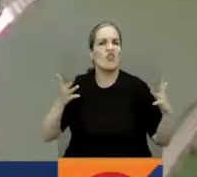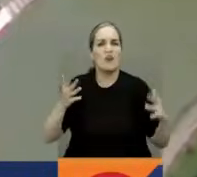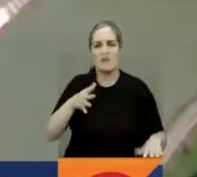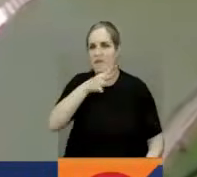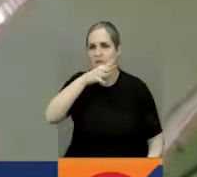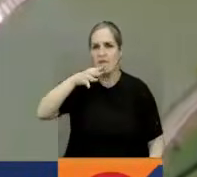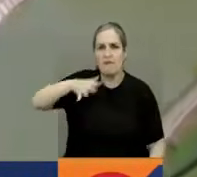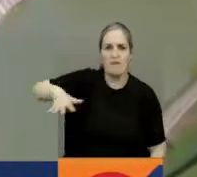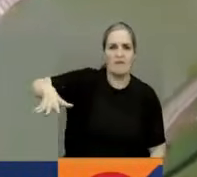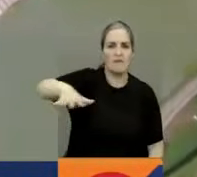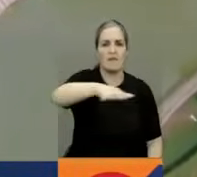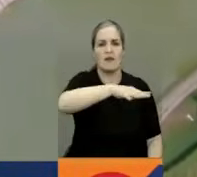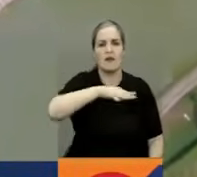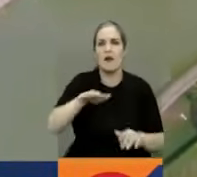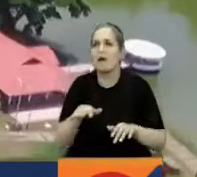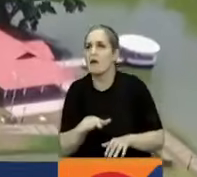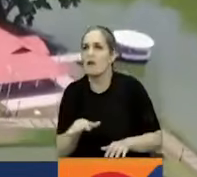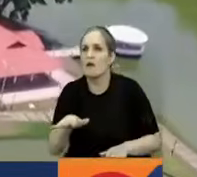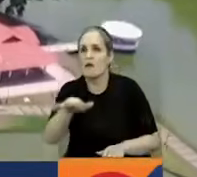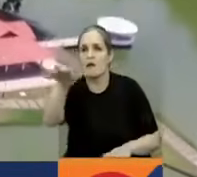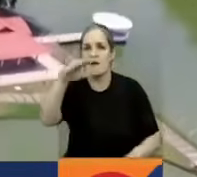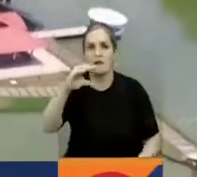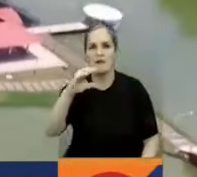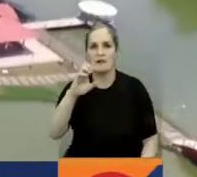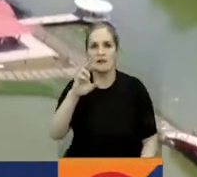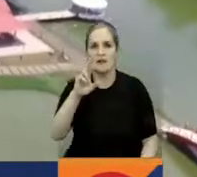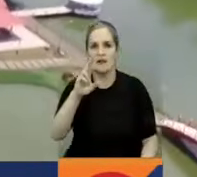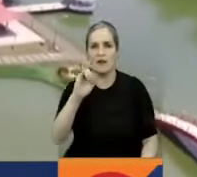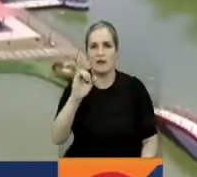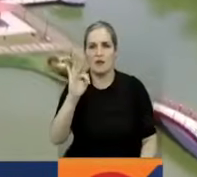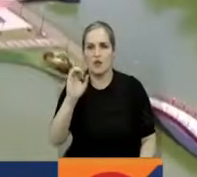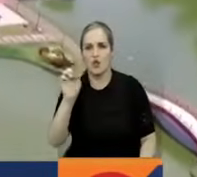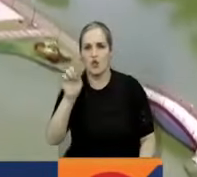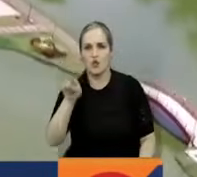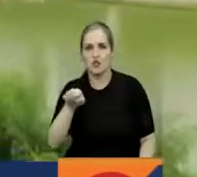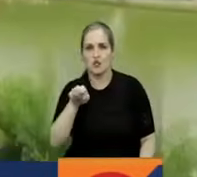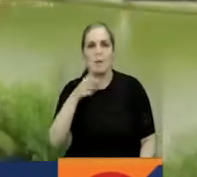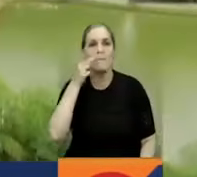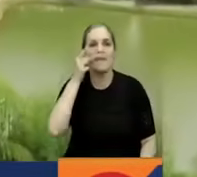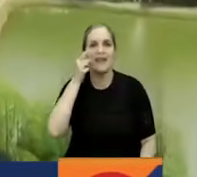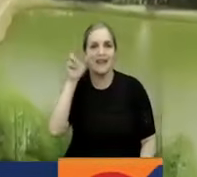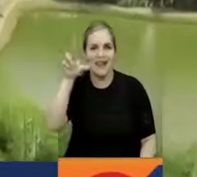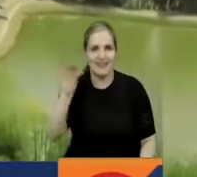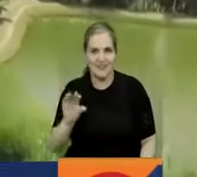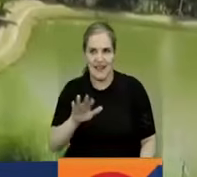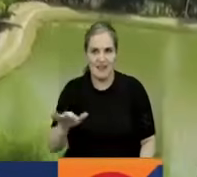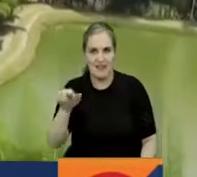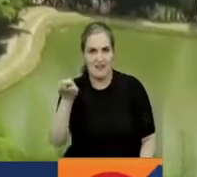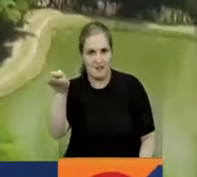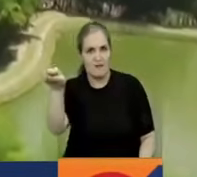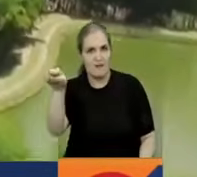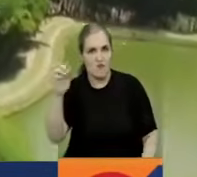Pavas del corregimiento Cerritos de Pereira, Risaralda.